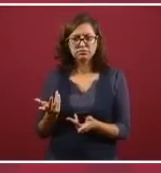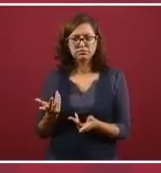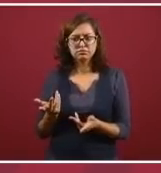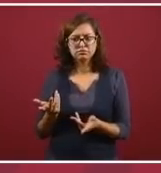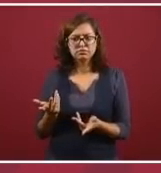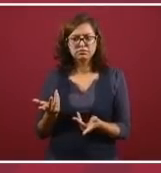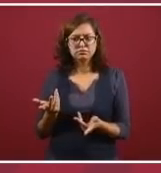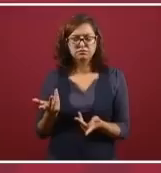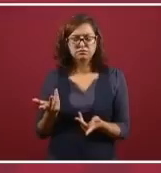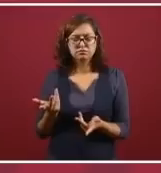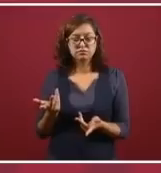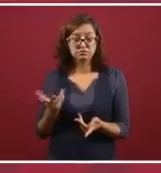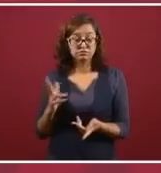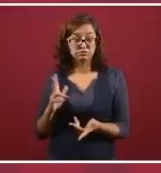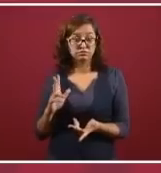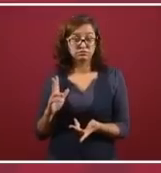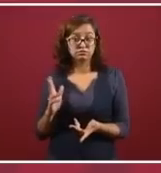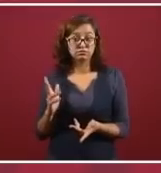para